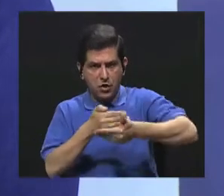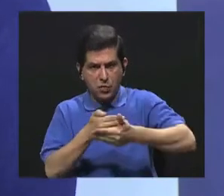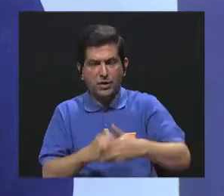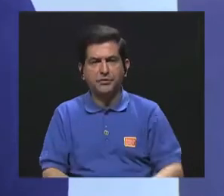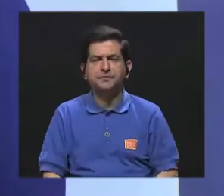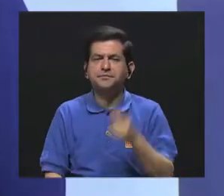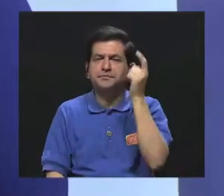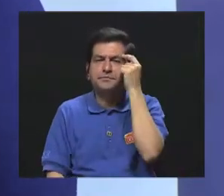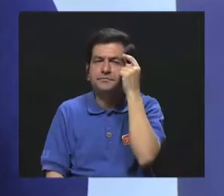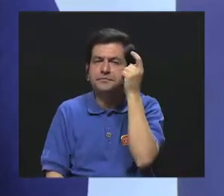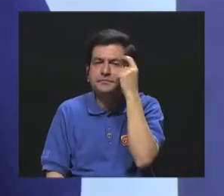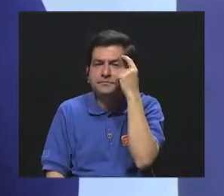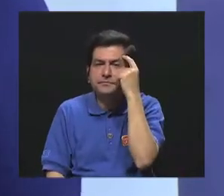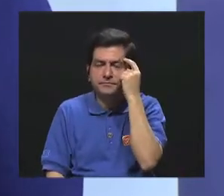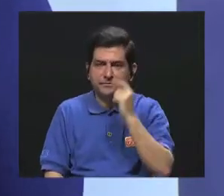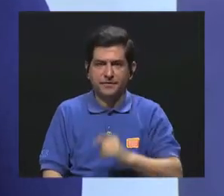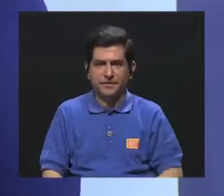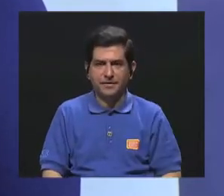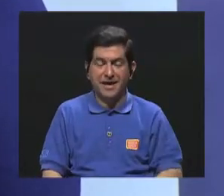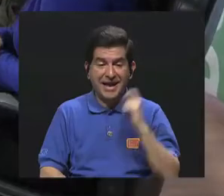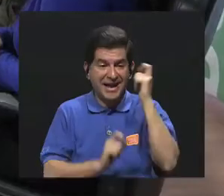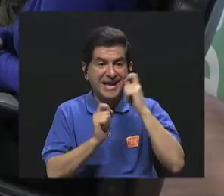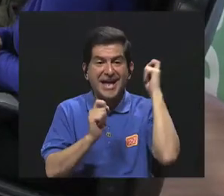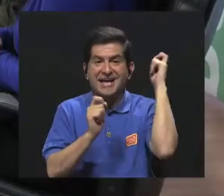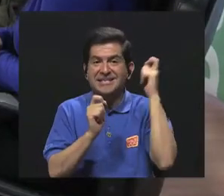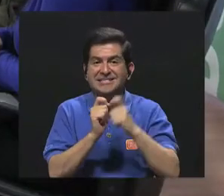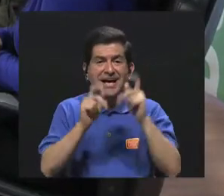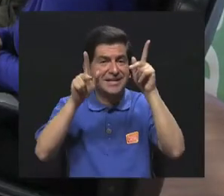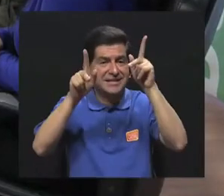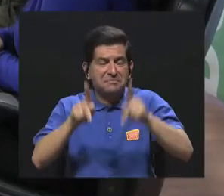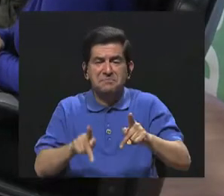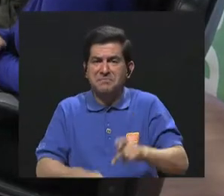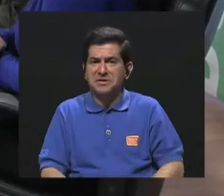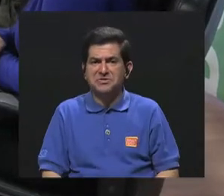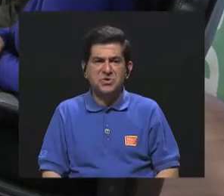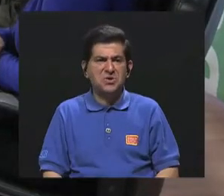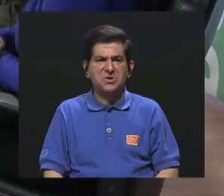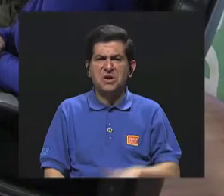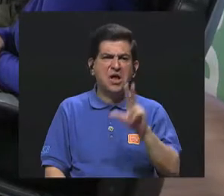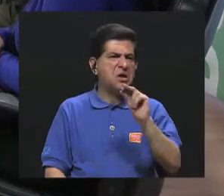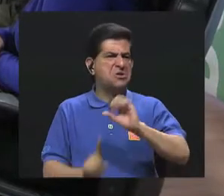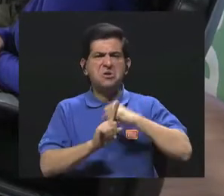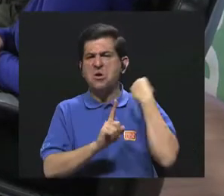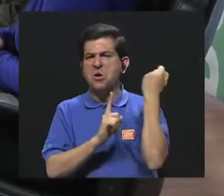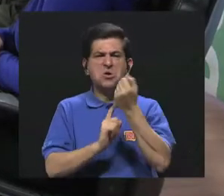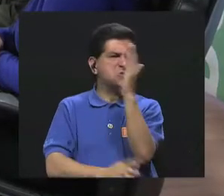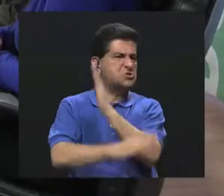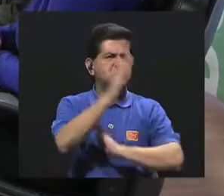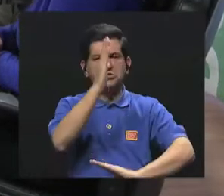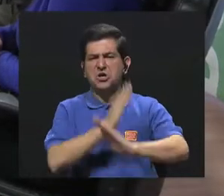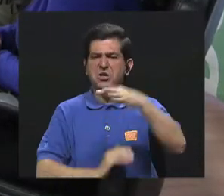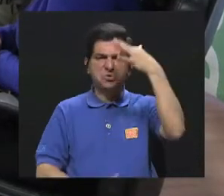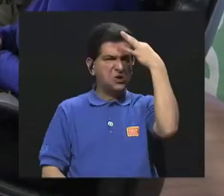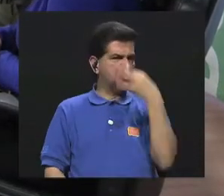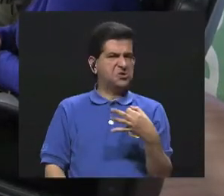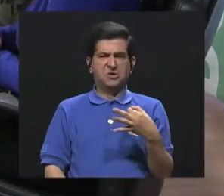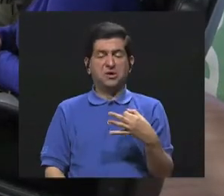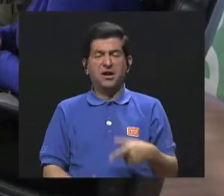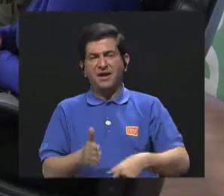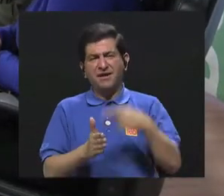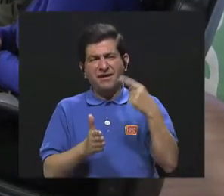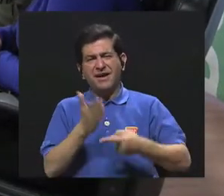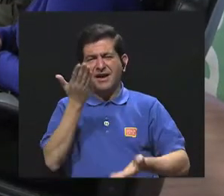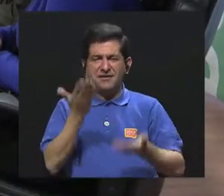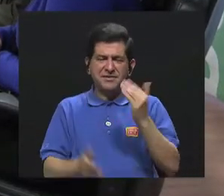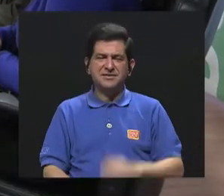después, y pensar que, o sea, es que justamente él no se creyó el rollo tanto de la discapacidad, ¿sabes? Que a veces